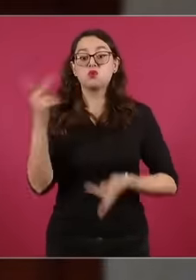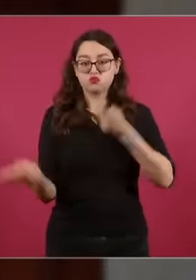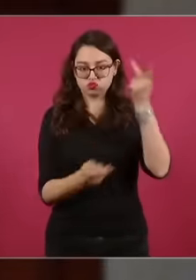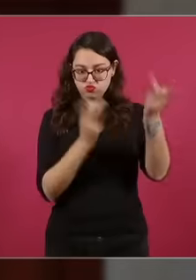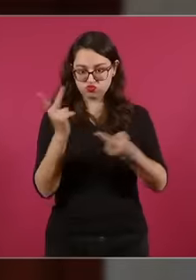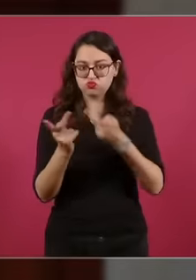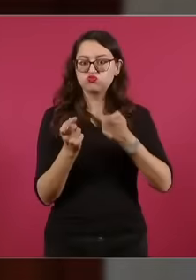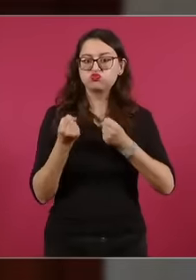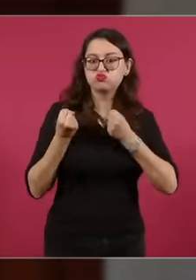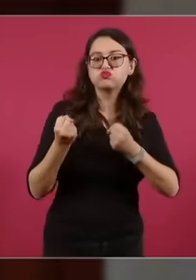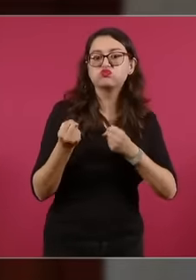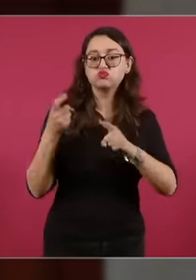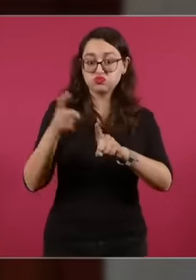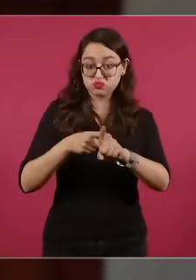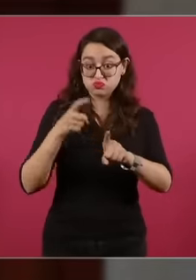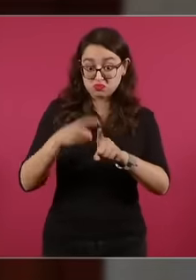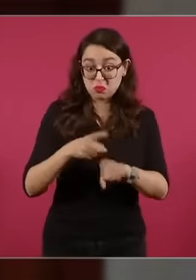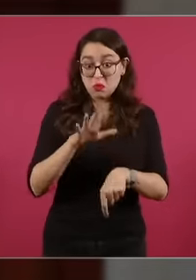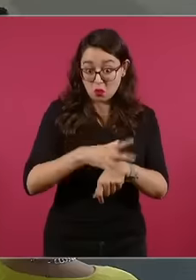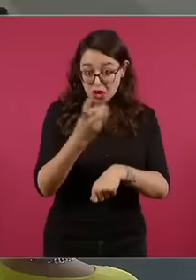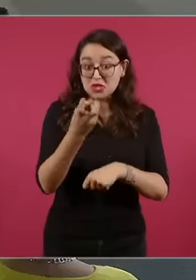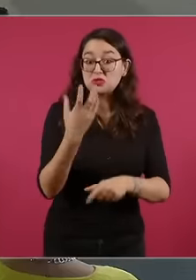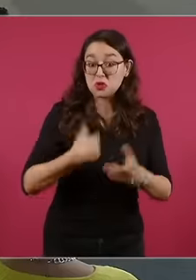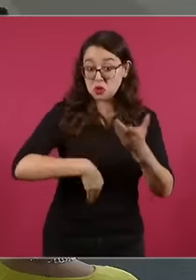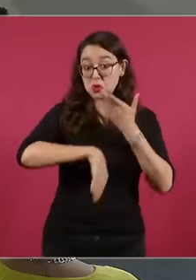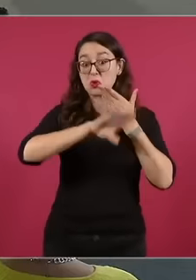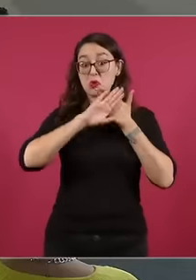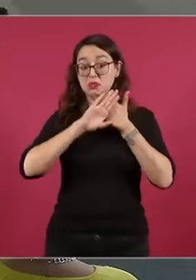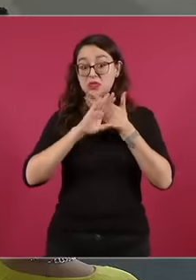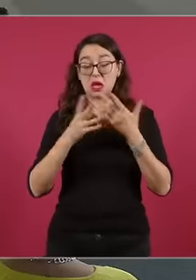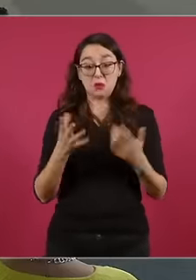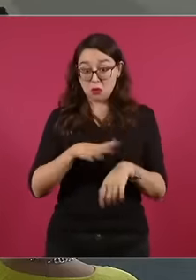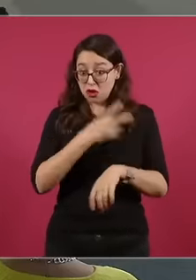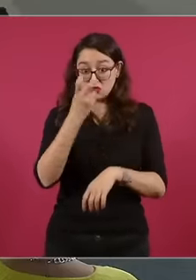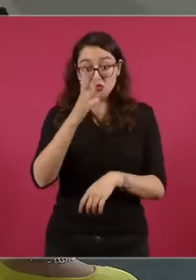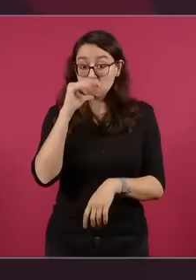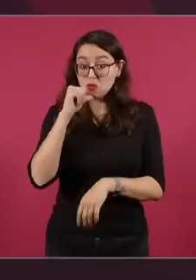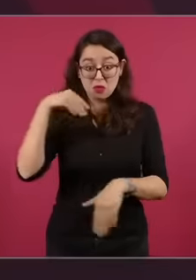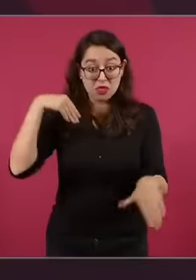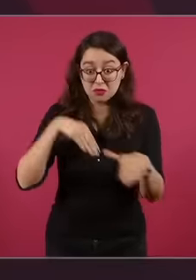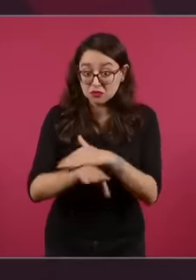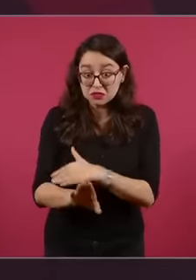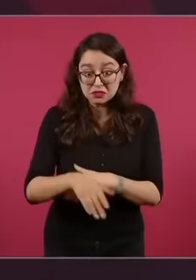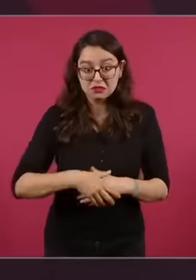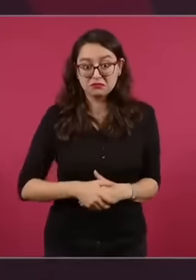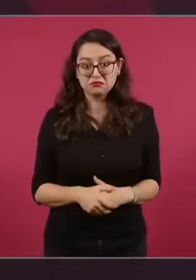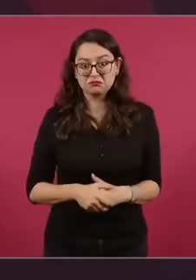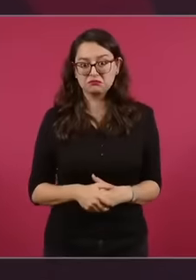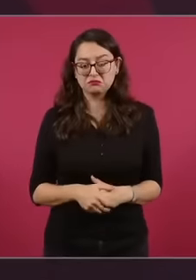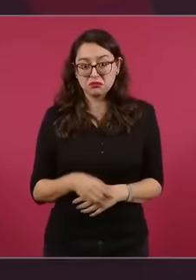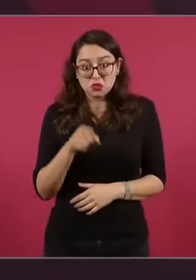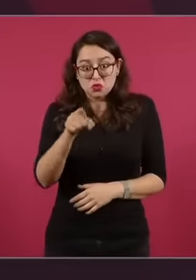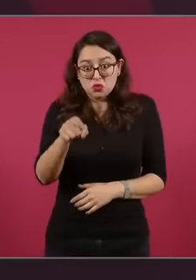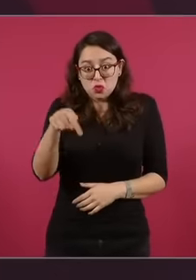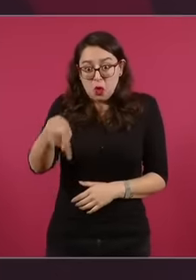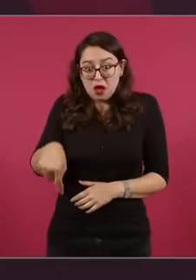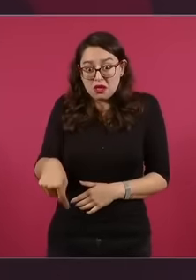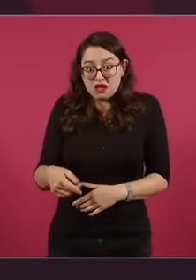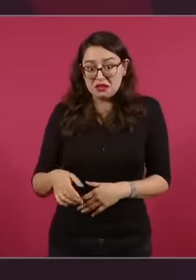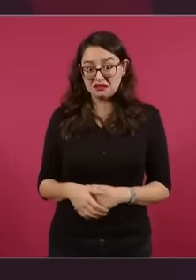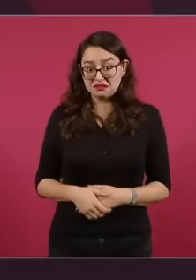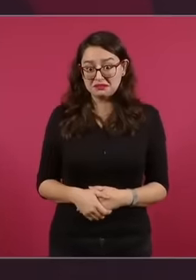¿por eso nos censuran? ¿Por eso no se nos permite el acceso? No censura a nadie. No. Pues usted. Ni